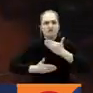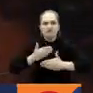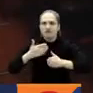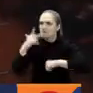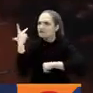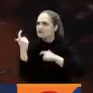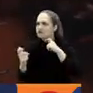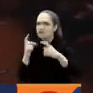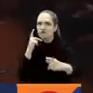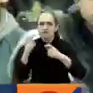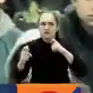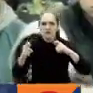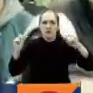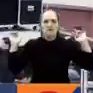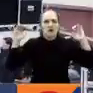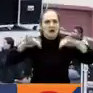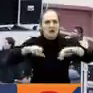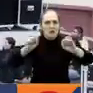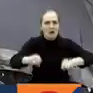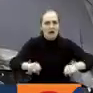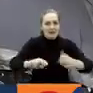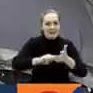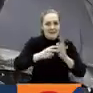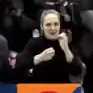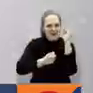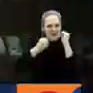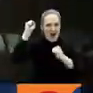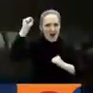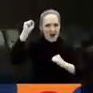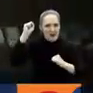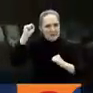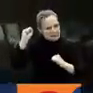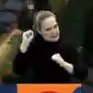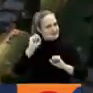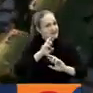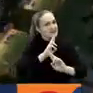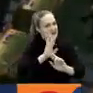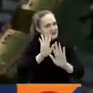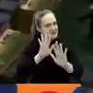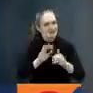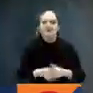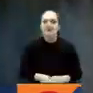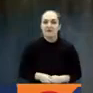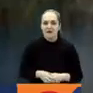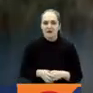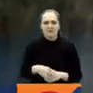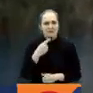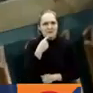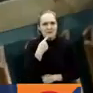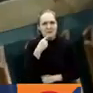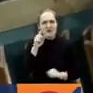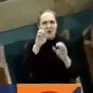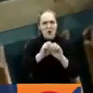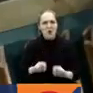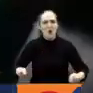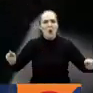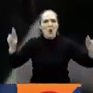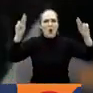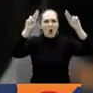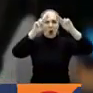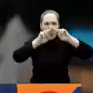hora de cantar victoria? Expertos responden. Curiosa campaña de la ONU ambienta la